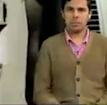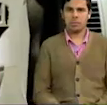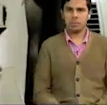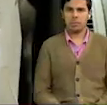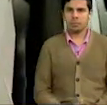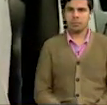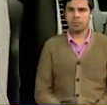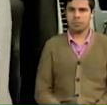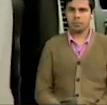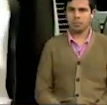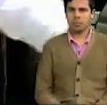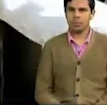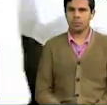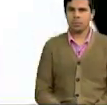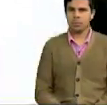Para la familia.